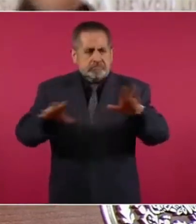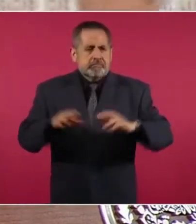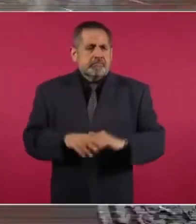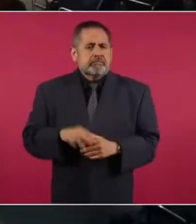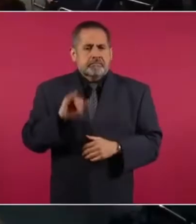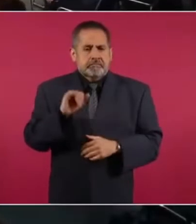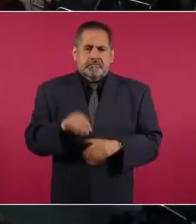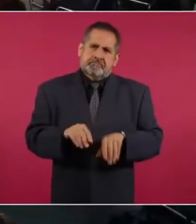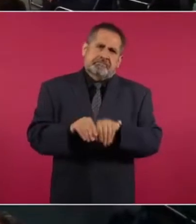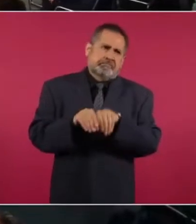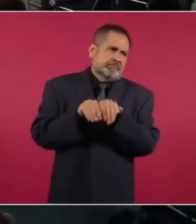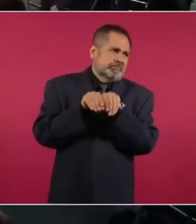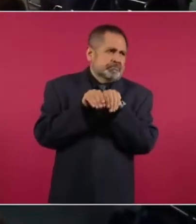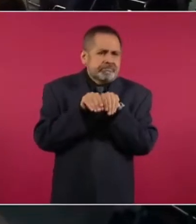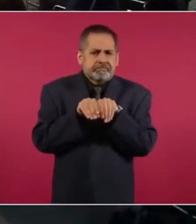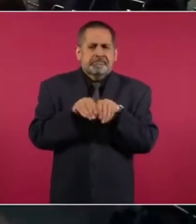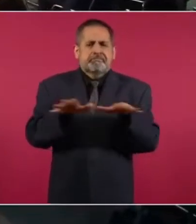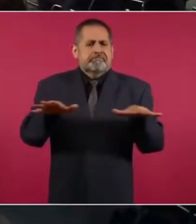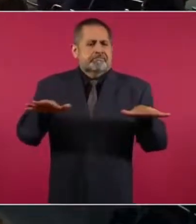se transmite